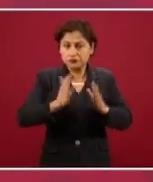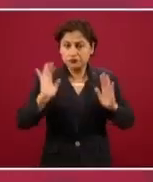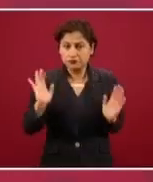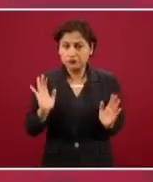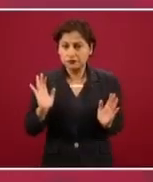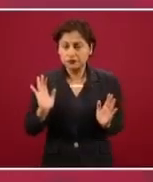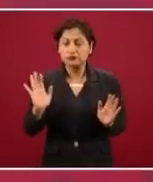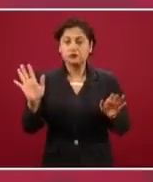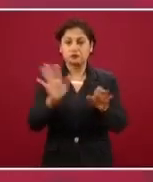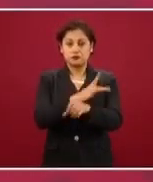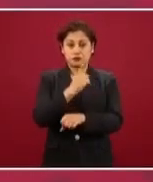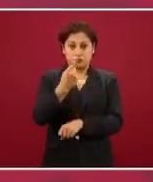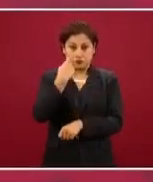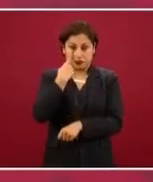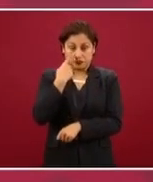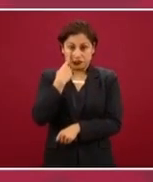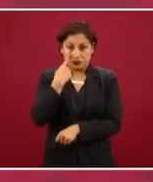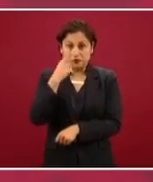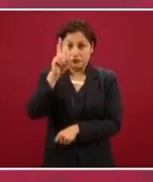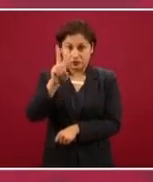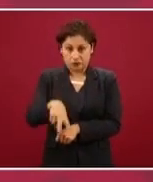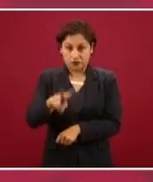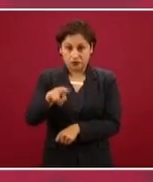Imagínense el riesgo, pero después de ABC,